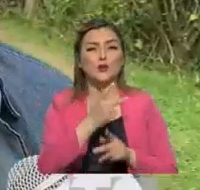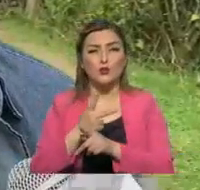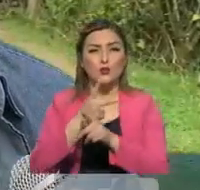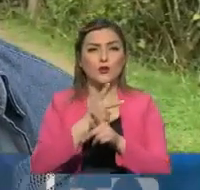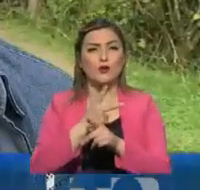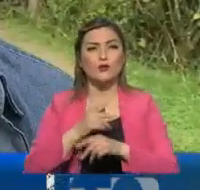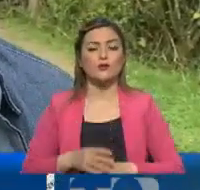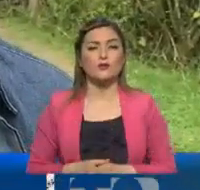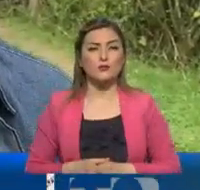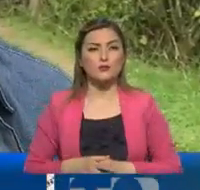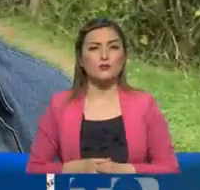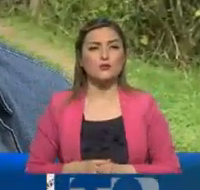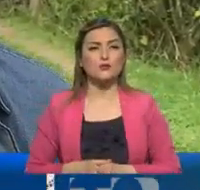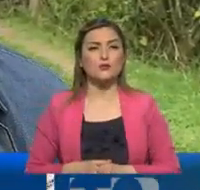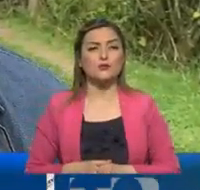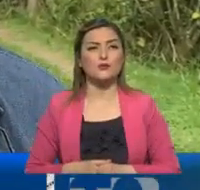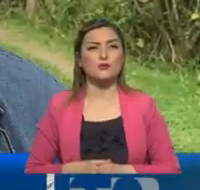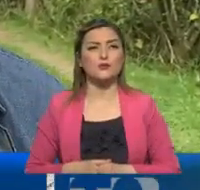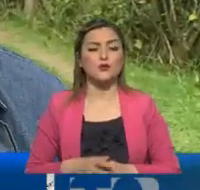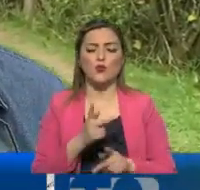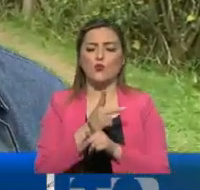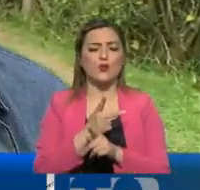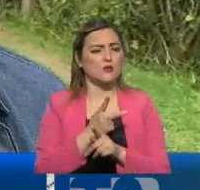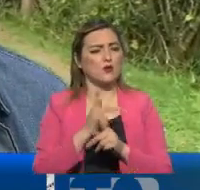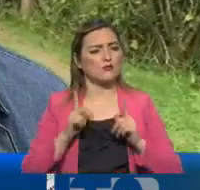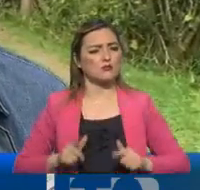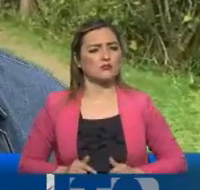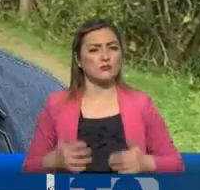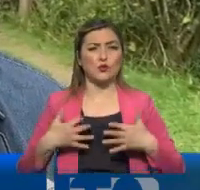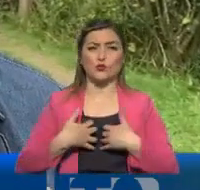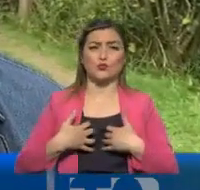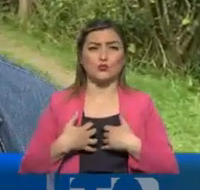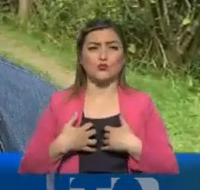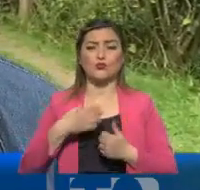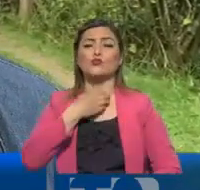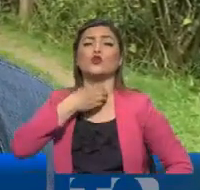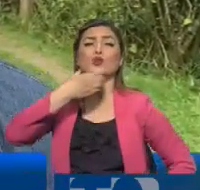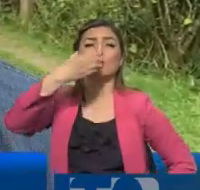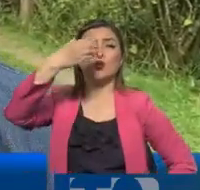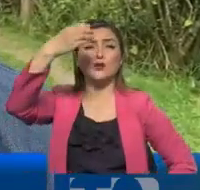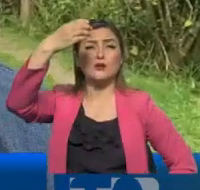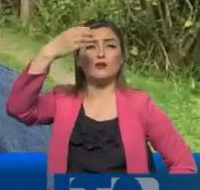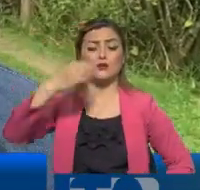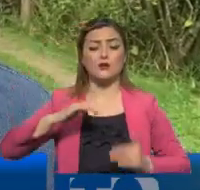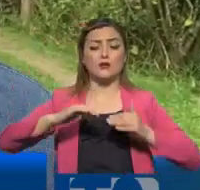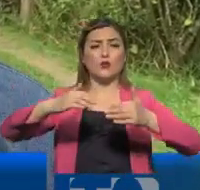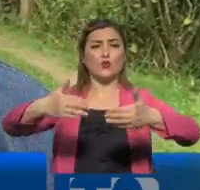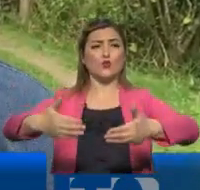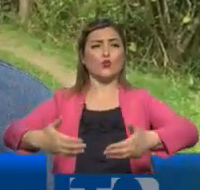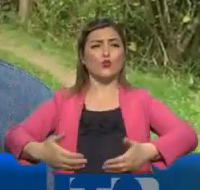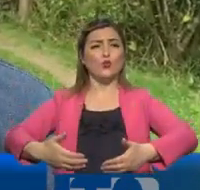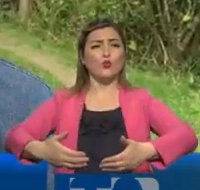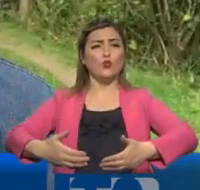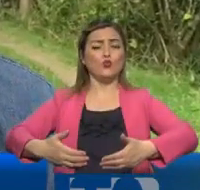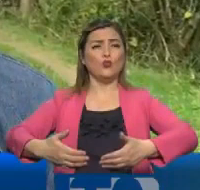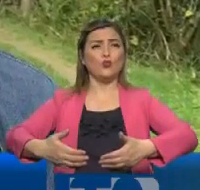dé un cuidado óptimo a los animales que están aquí. Y el objetivo era de que si es que la jirafa estaba en su estado ya